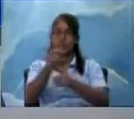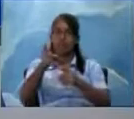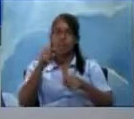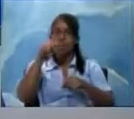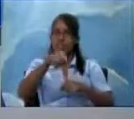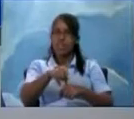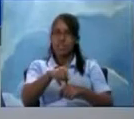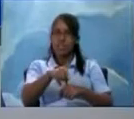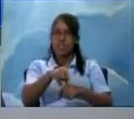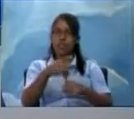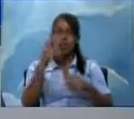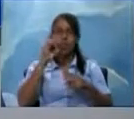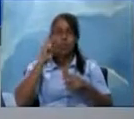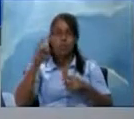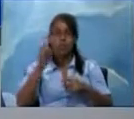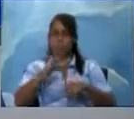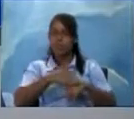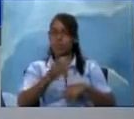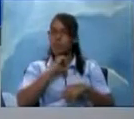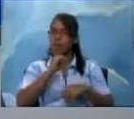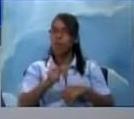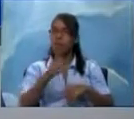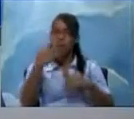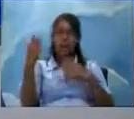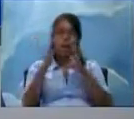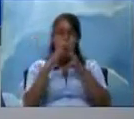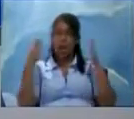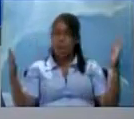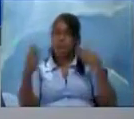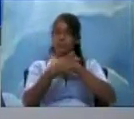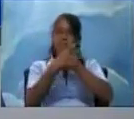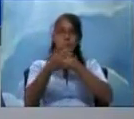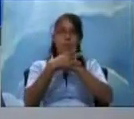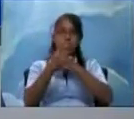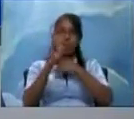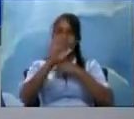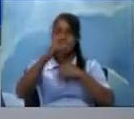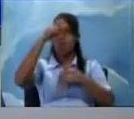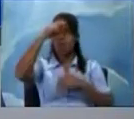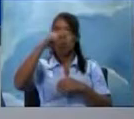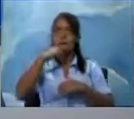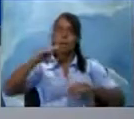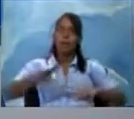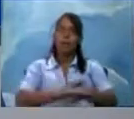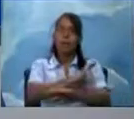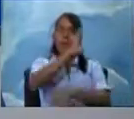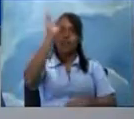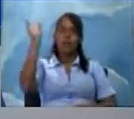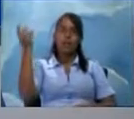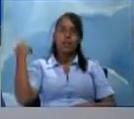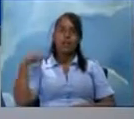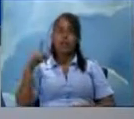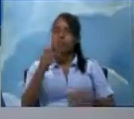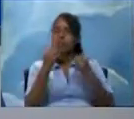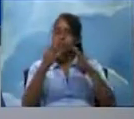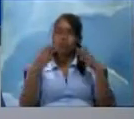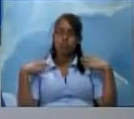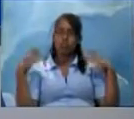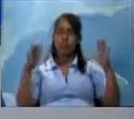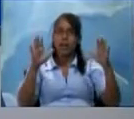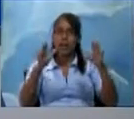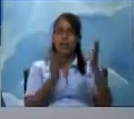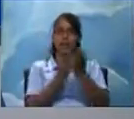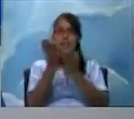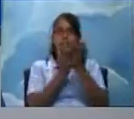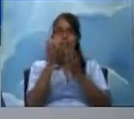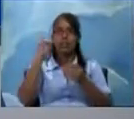del diablo, porque el diablo es un gran imitador. Así como mi Padre Celestial tiene muchos ángeles que le sirven